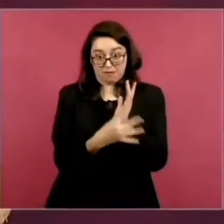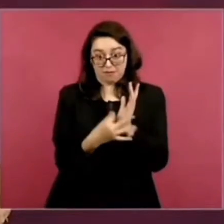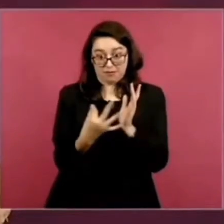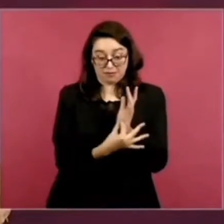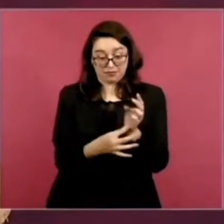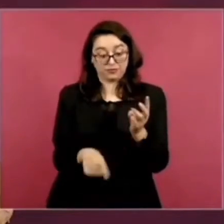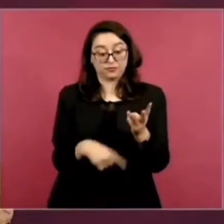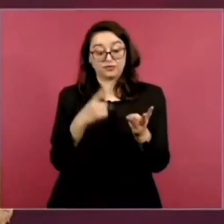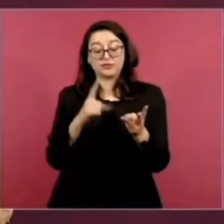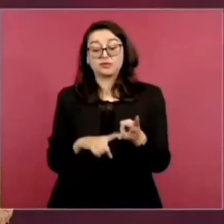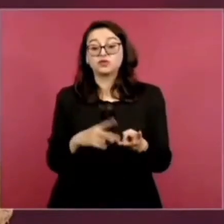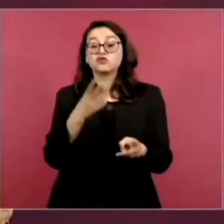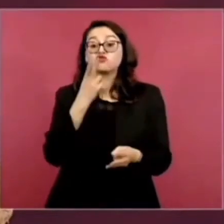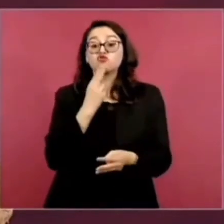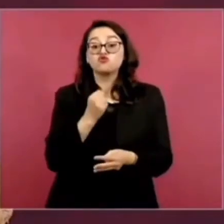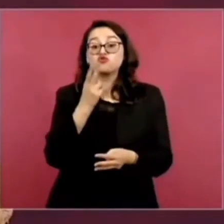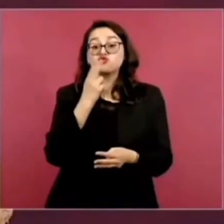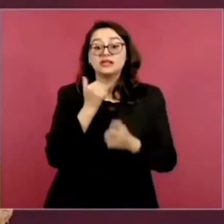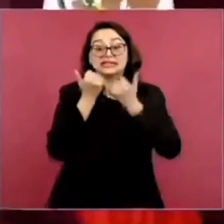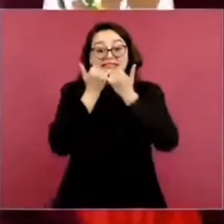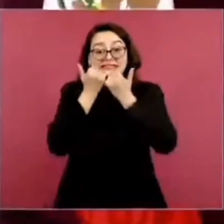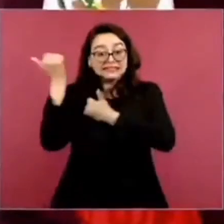la producción de azúcar,